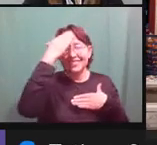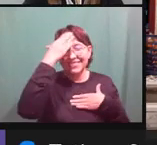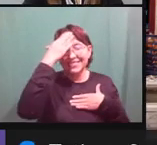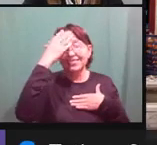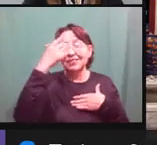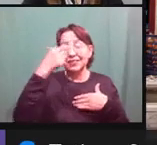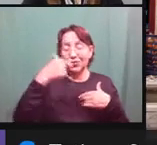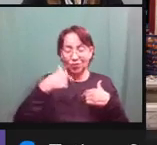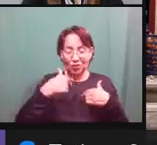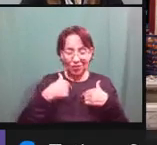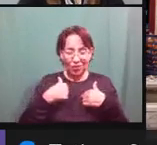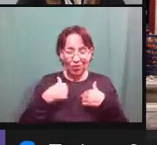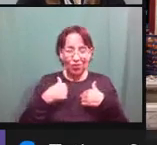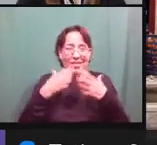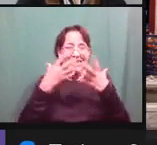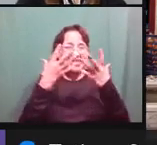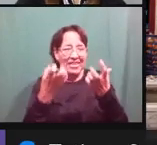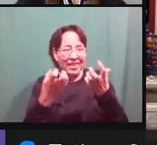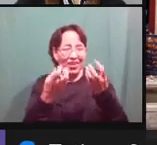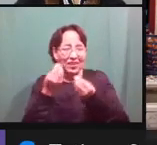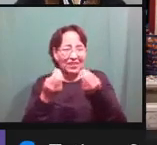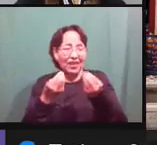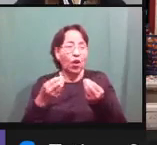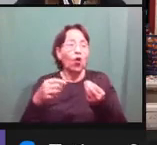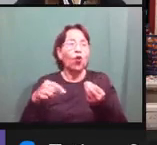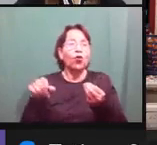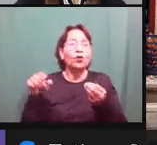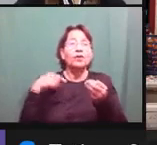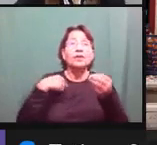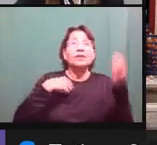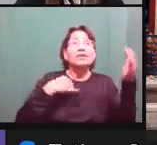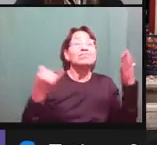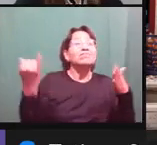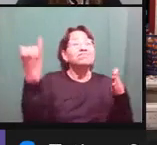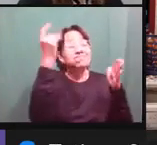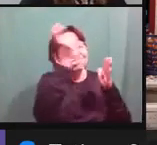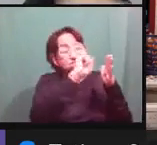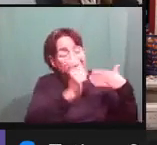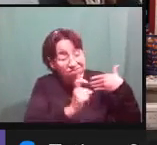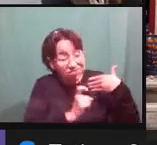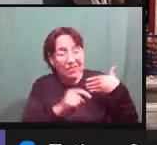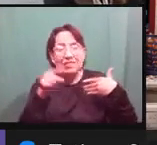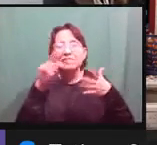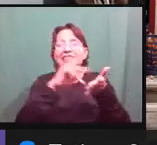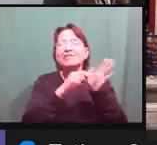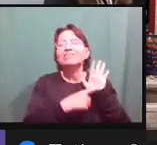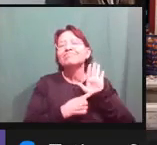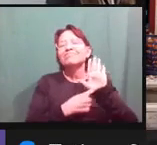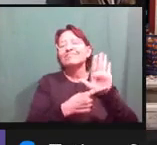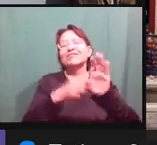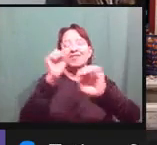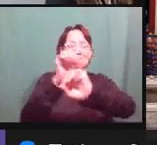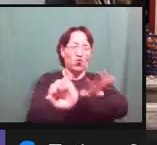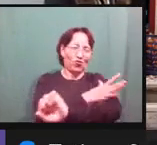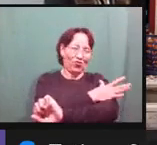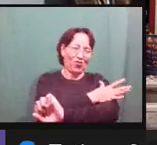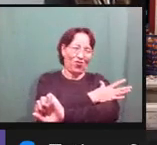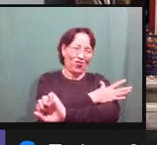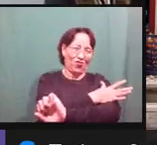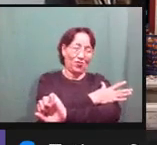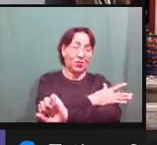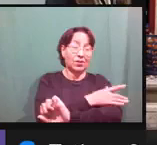estamos pidiendo y hacer entender precisamente que el graffiti es una emoción, ¿sí? Y las emociones no se pueden